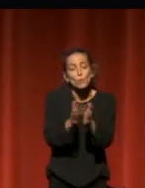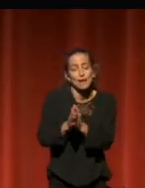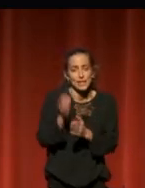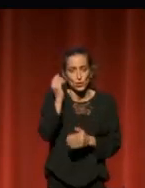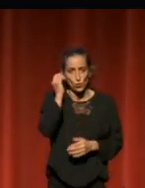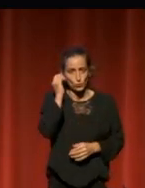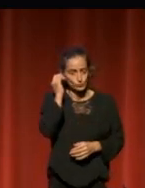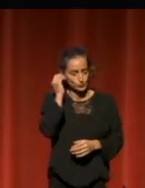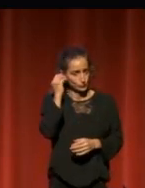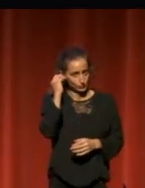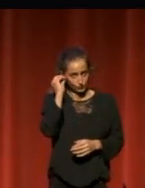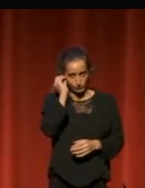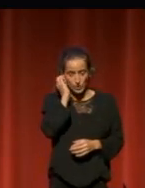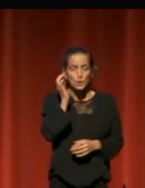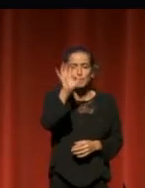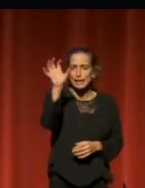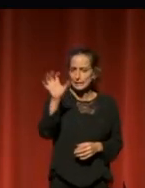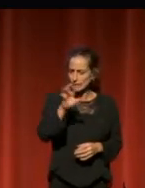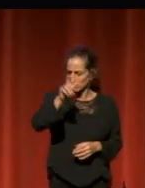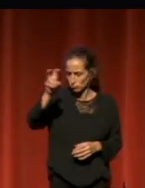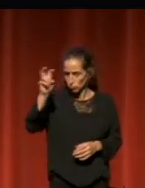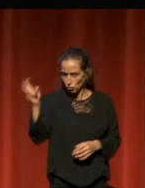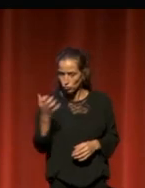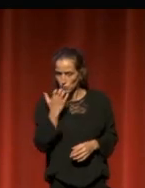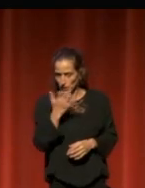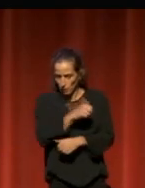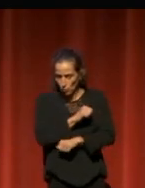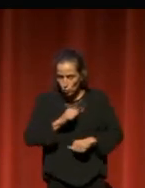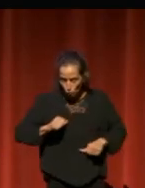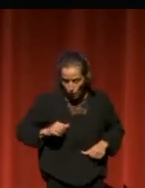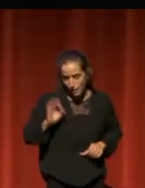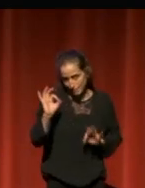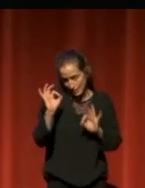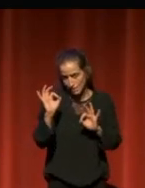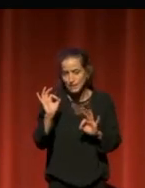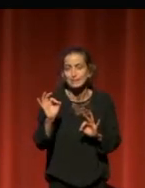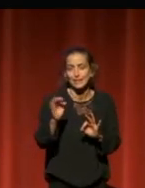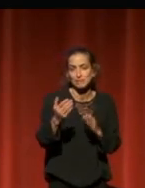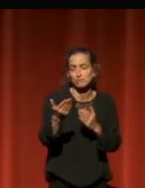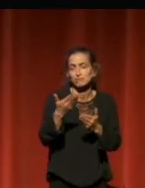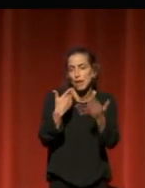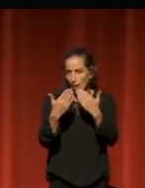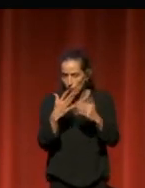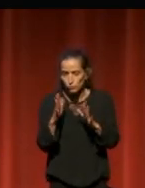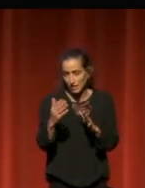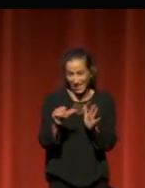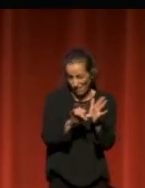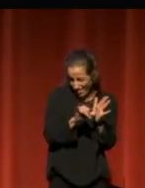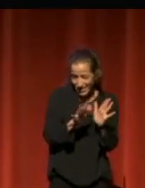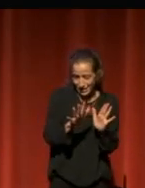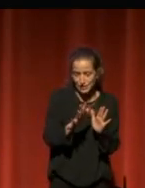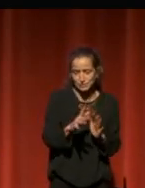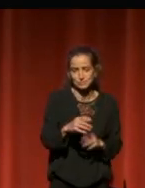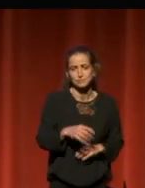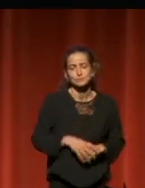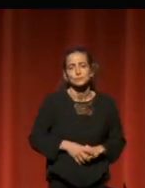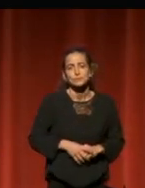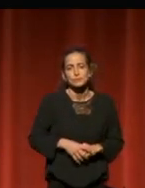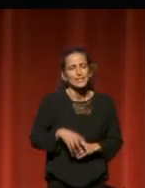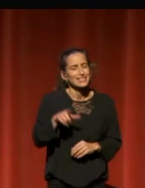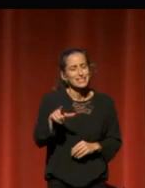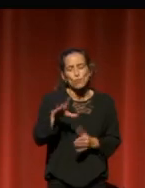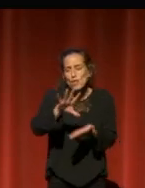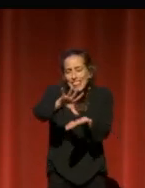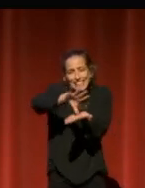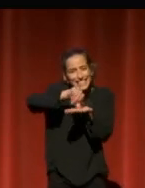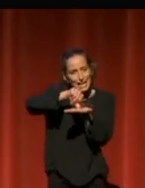bibliotecarios de otros países, de Portugal precisamente, que ese es el país que tenemos más cerca, que es un país bastante centralizado, muy